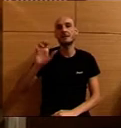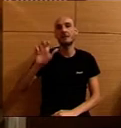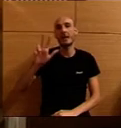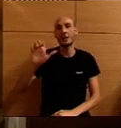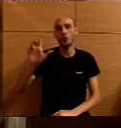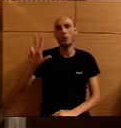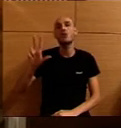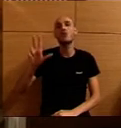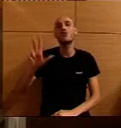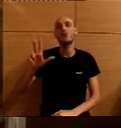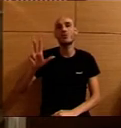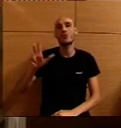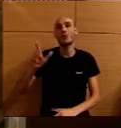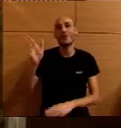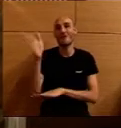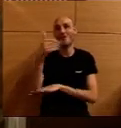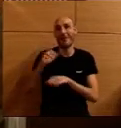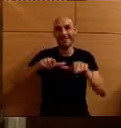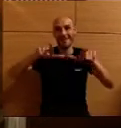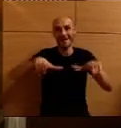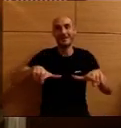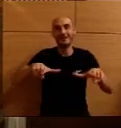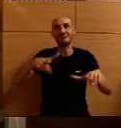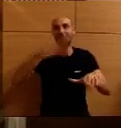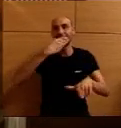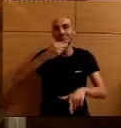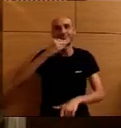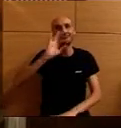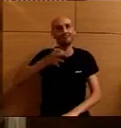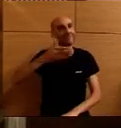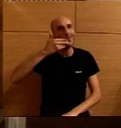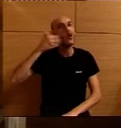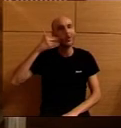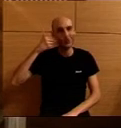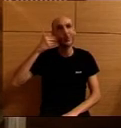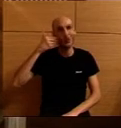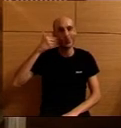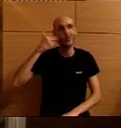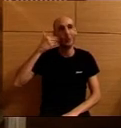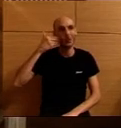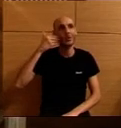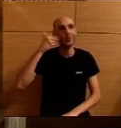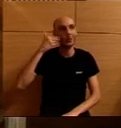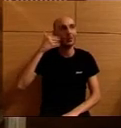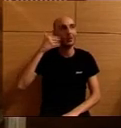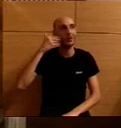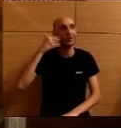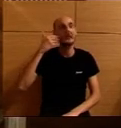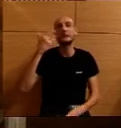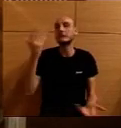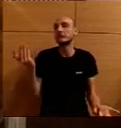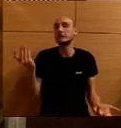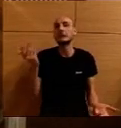Grup Popular i de veres que és un orgull tindre la bandera així i si n'hi ha alguna